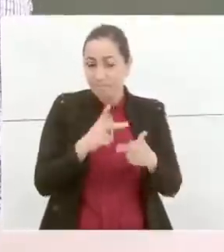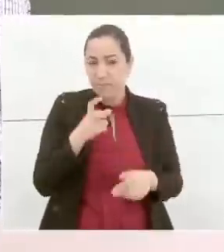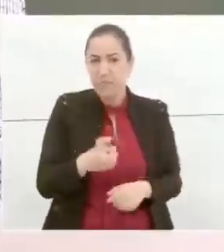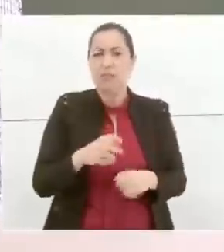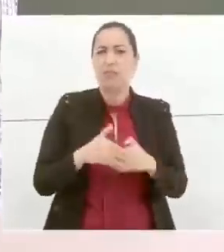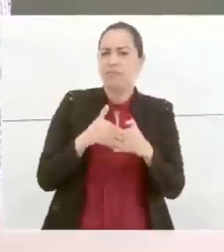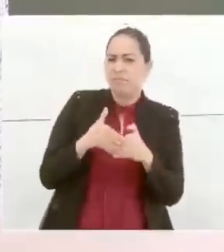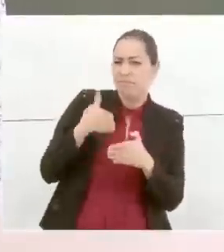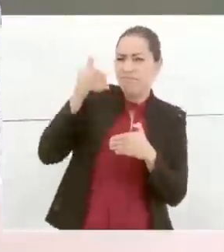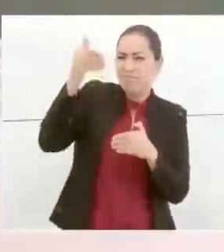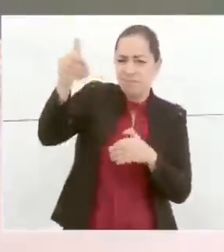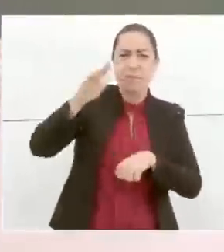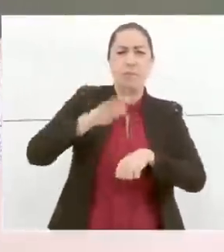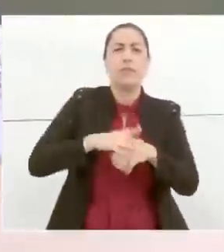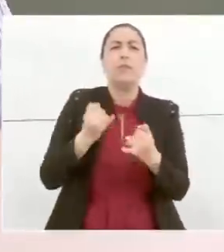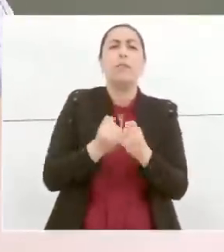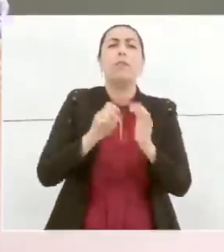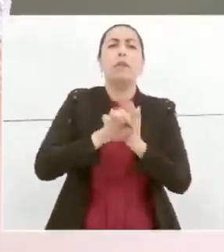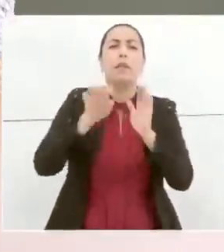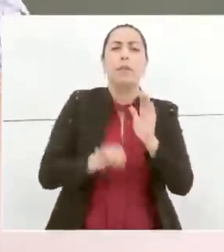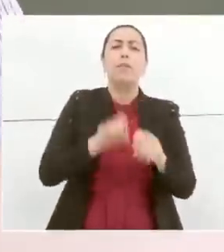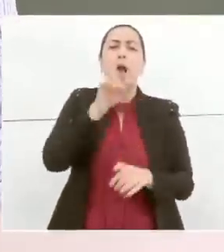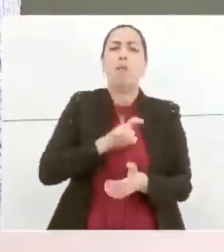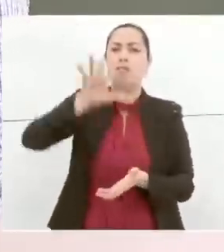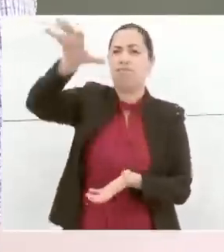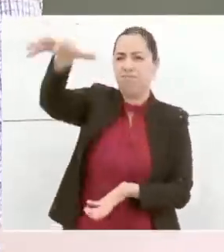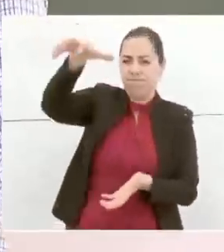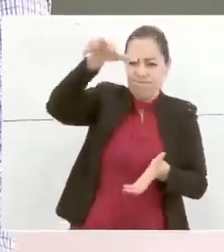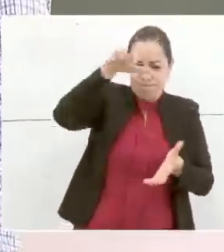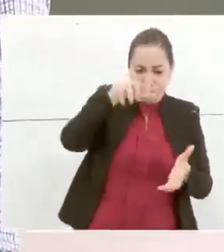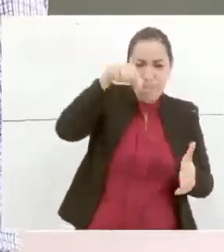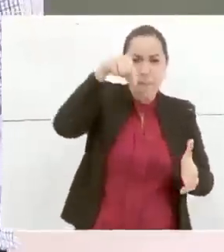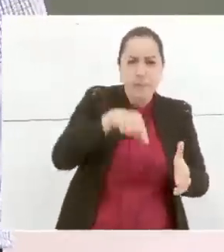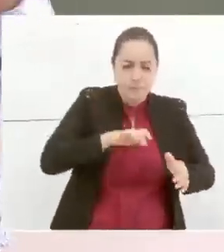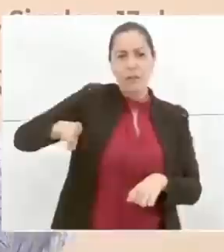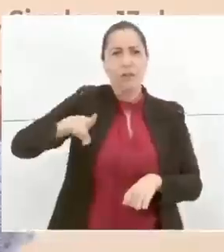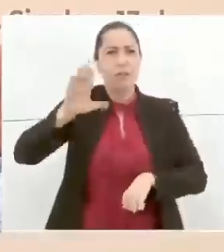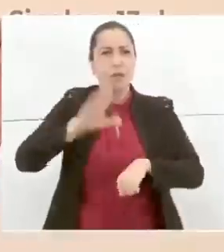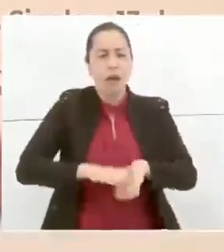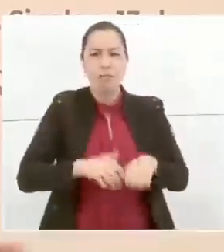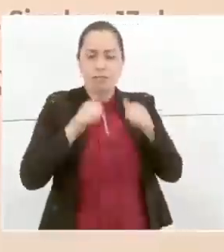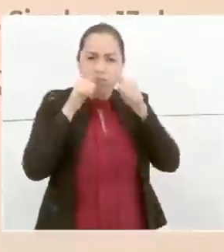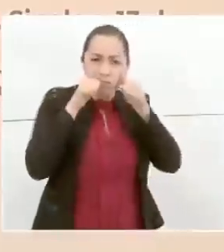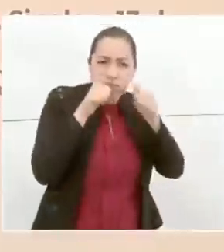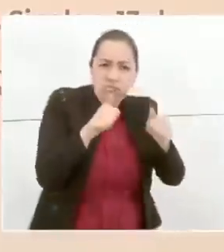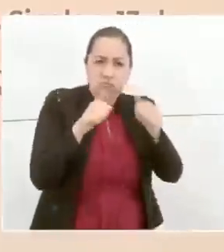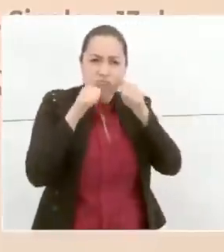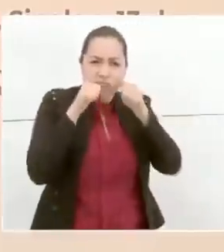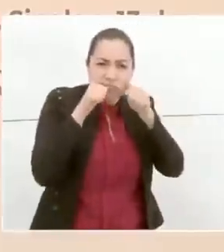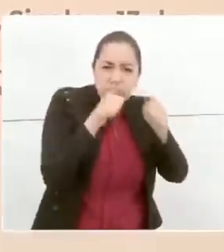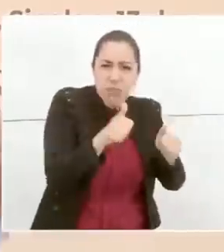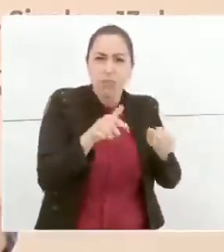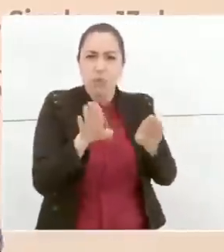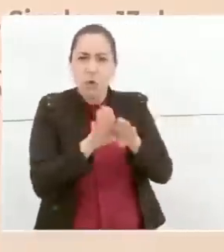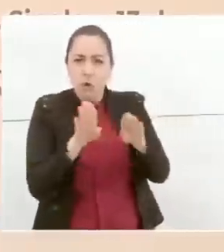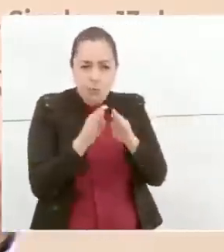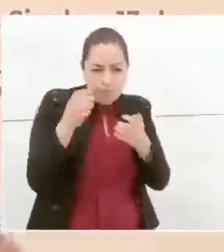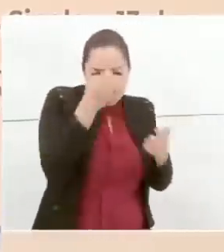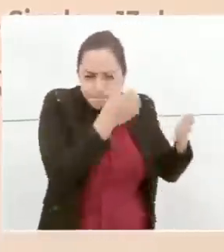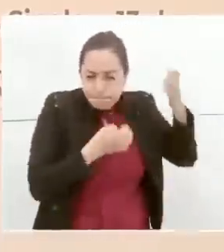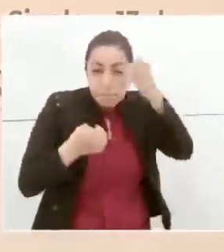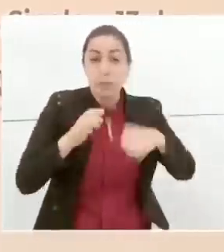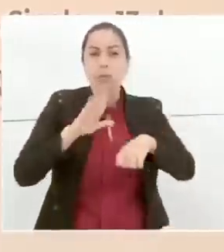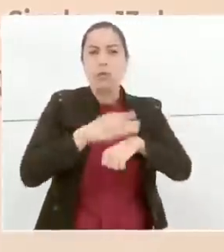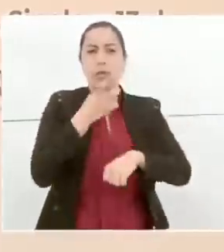solo es traer agua, es tratarla. ¿Por qué? Porque se tiene que pensar en el medio ambiente, porque esto se hizo con la mayor y